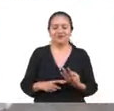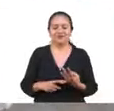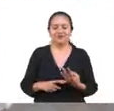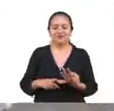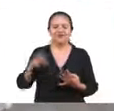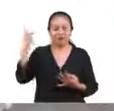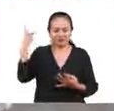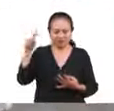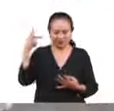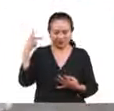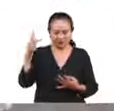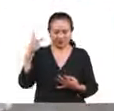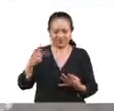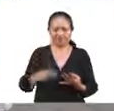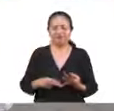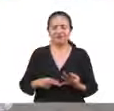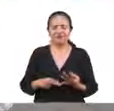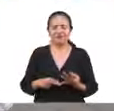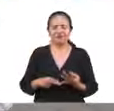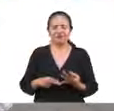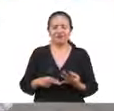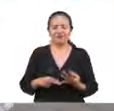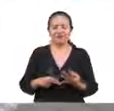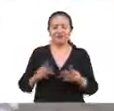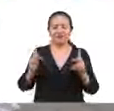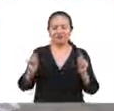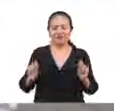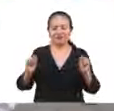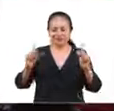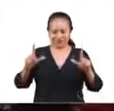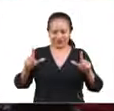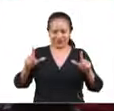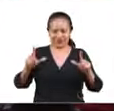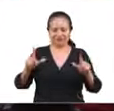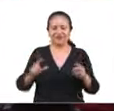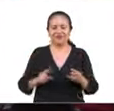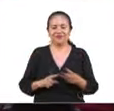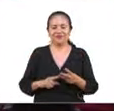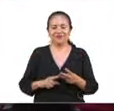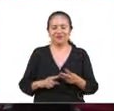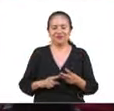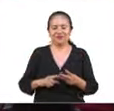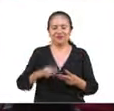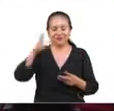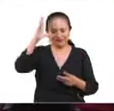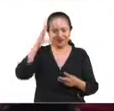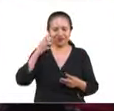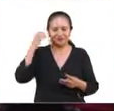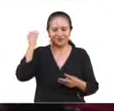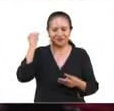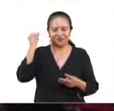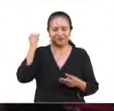de Puebla, de Tlaxcala, de